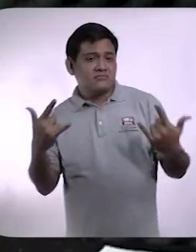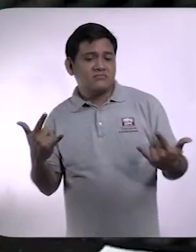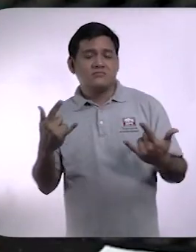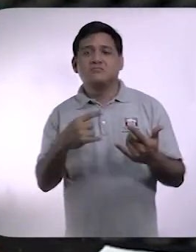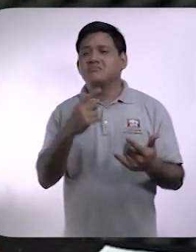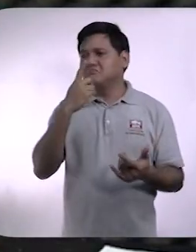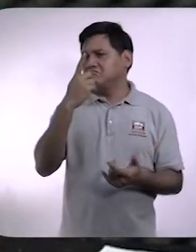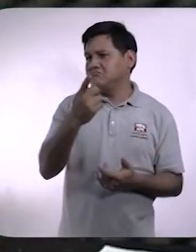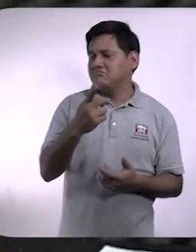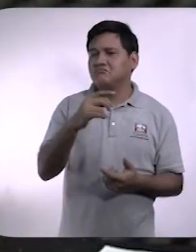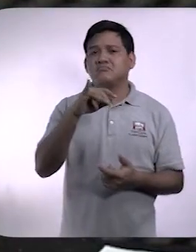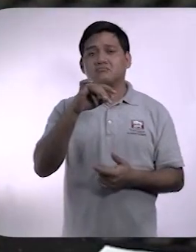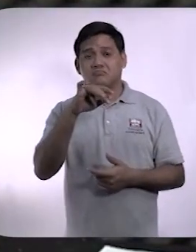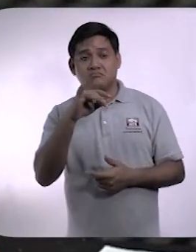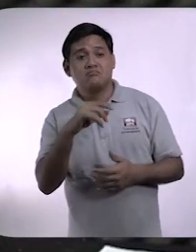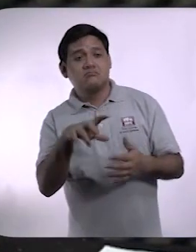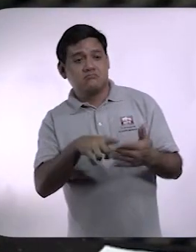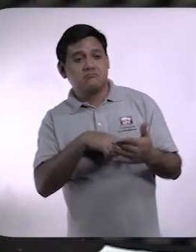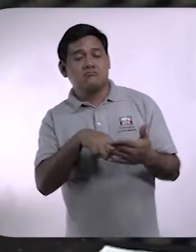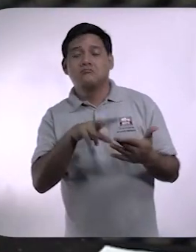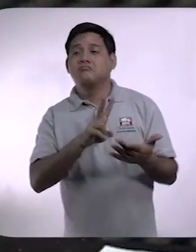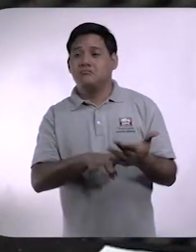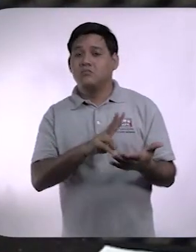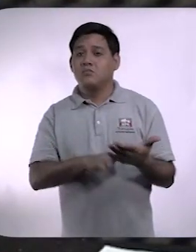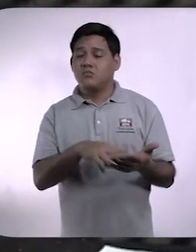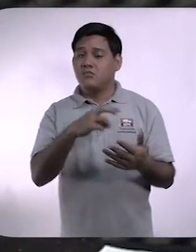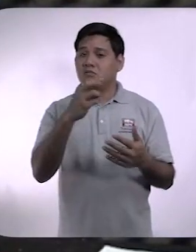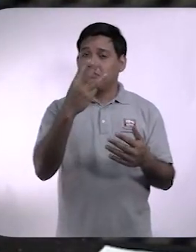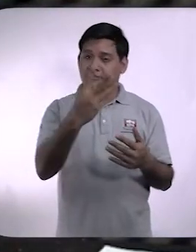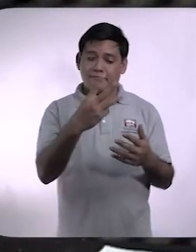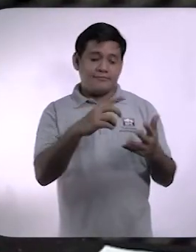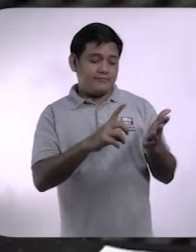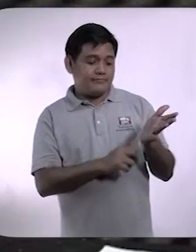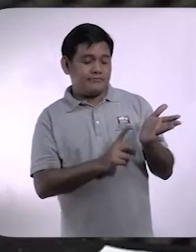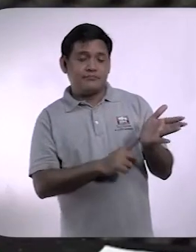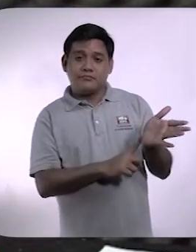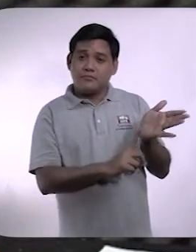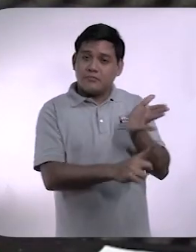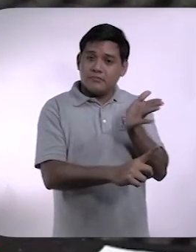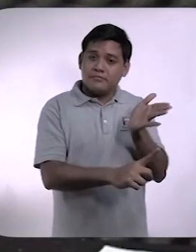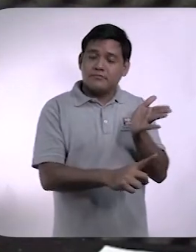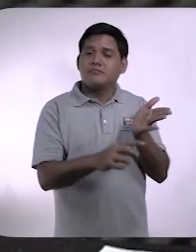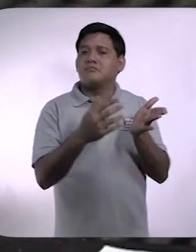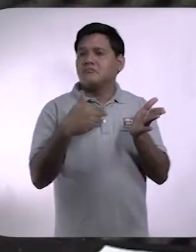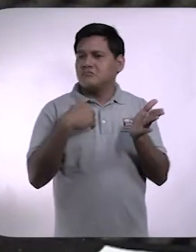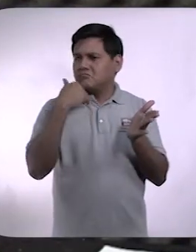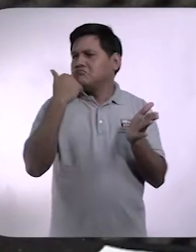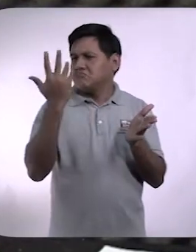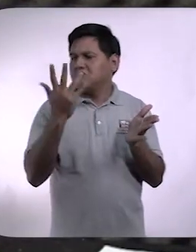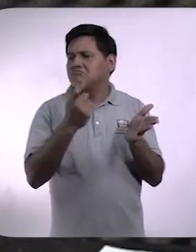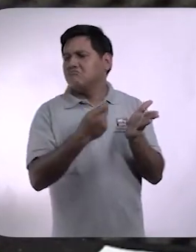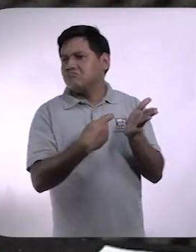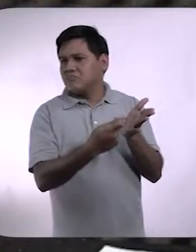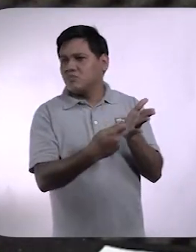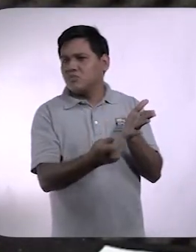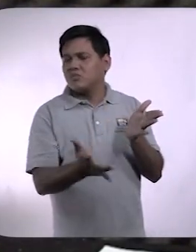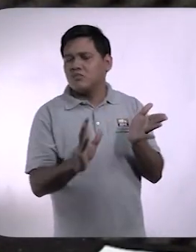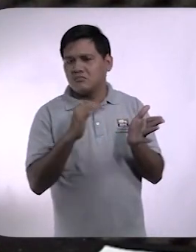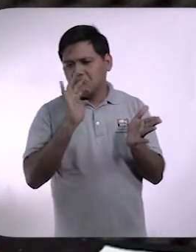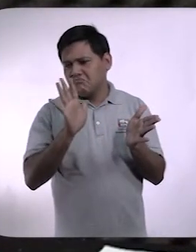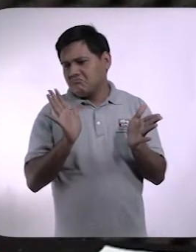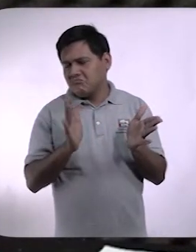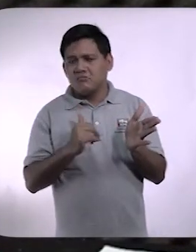mencionar, tres boletas. Sí, hay un apartado en las actas que obviamente ahí se va